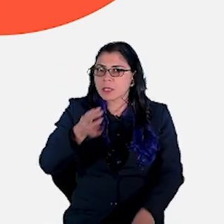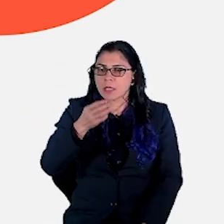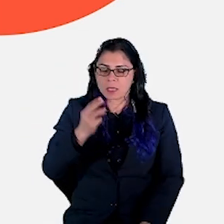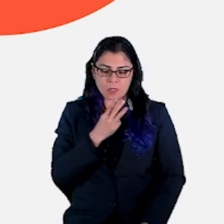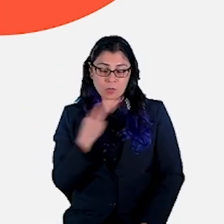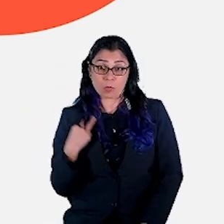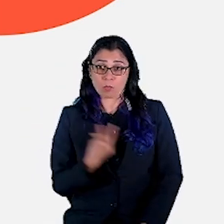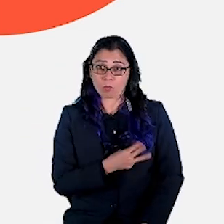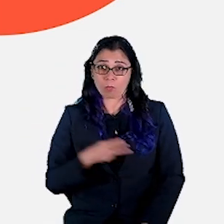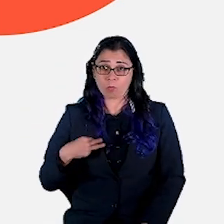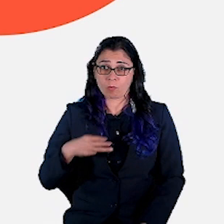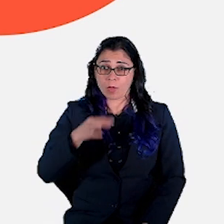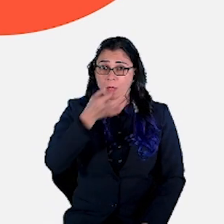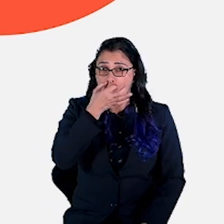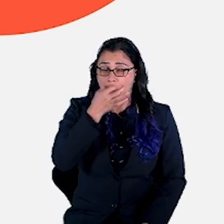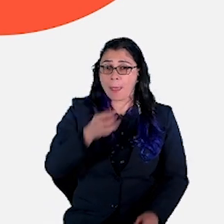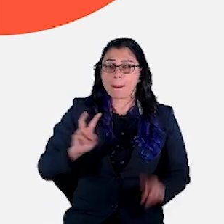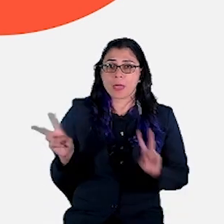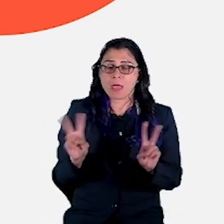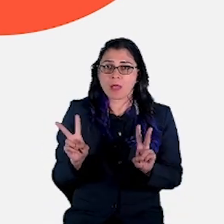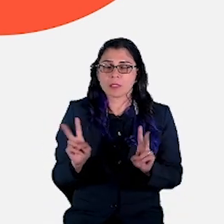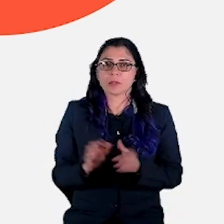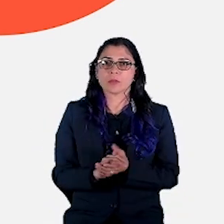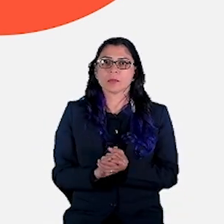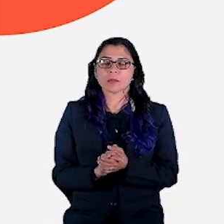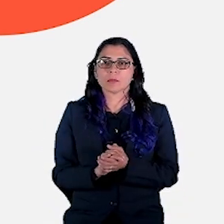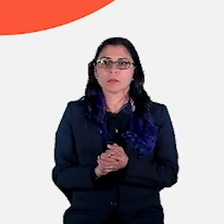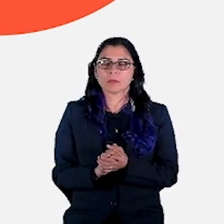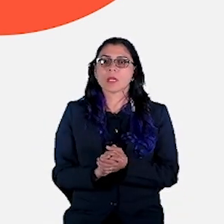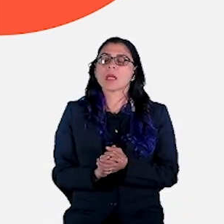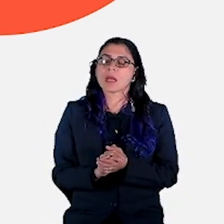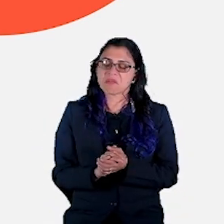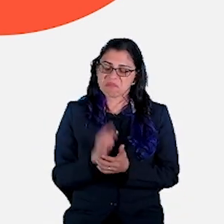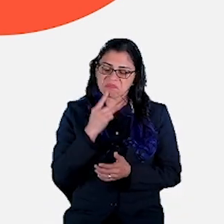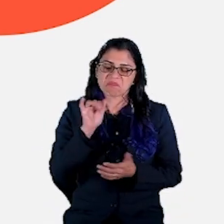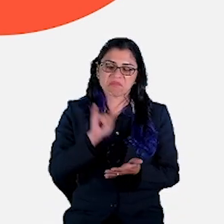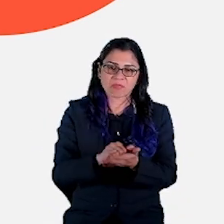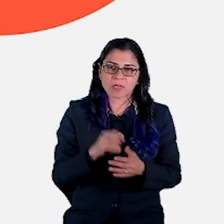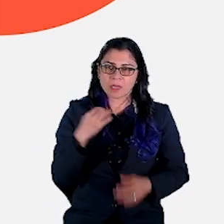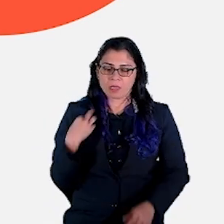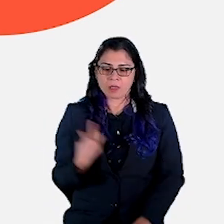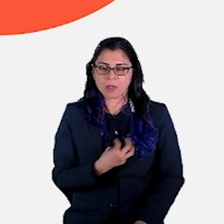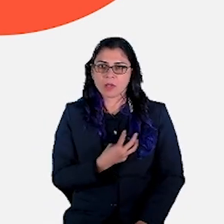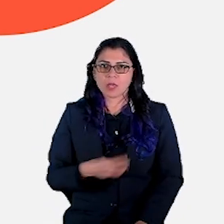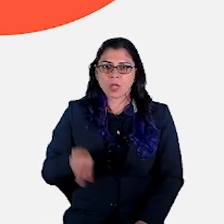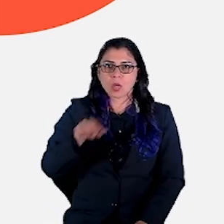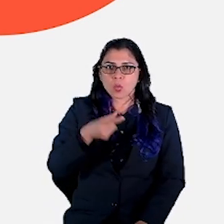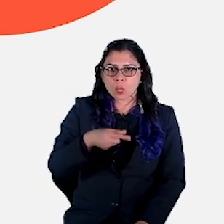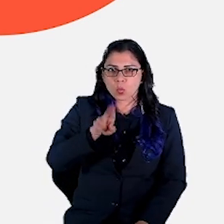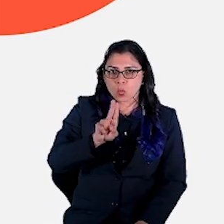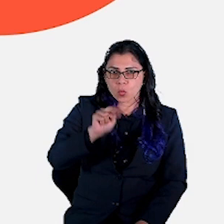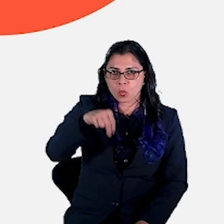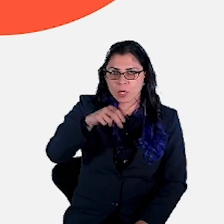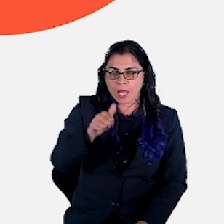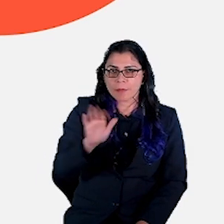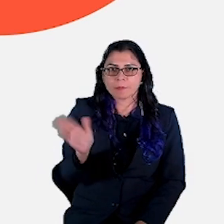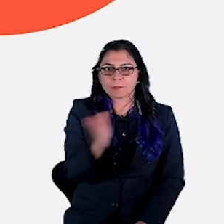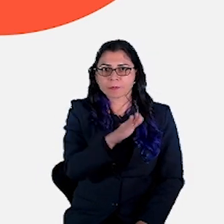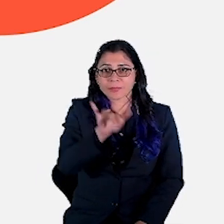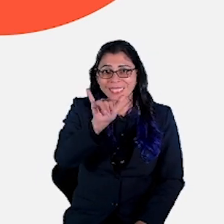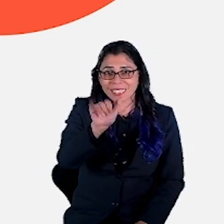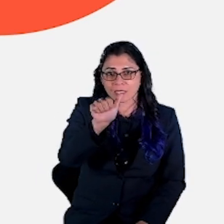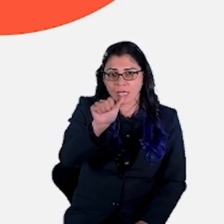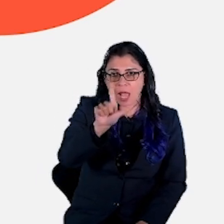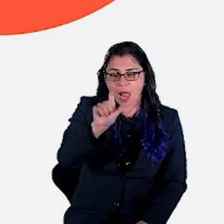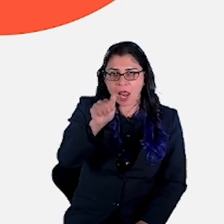vivas nuestro grupo de la reserva indígena de gunayala los noves los envera junto a este